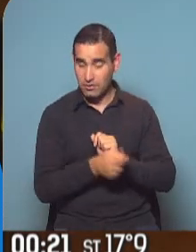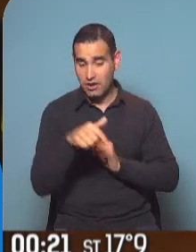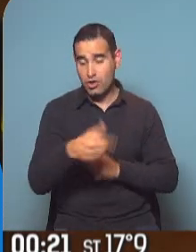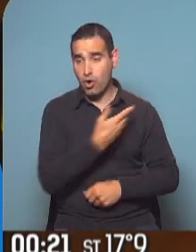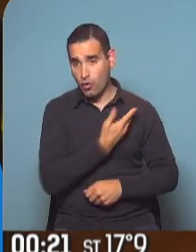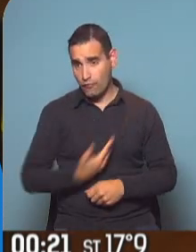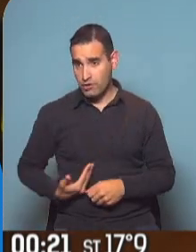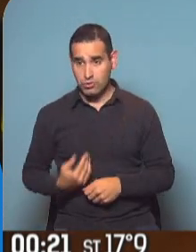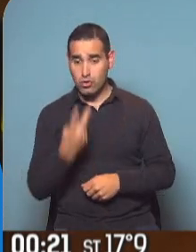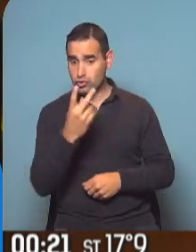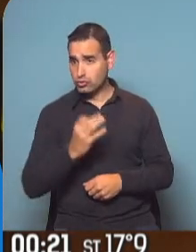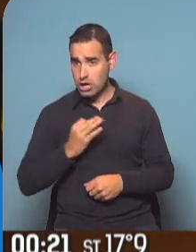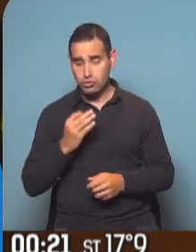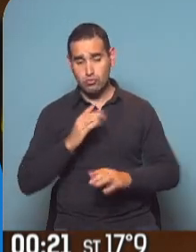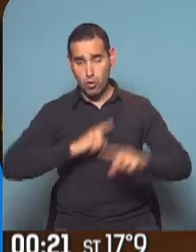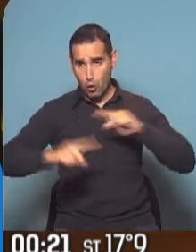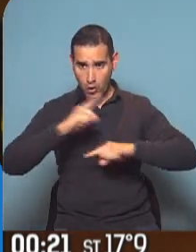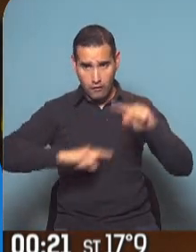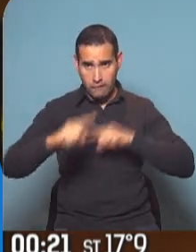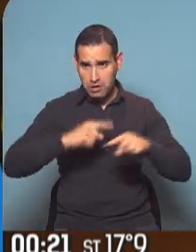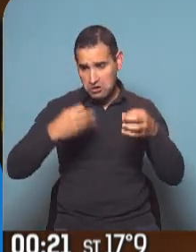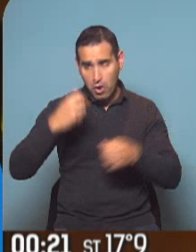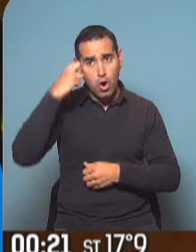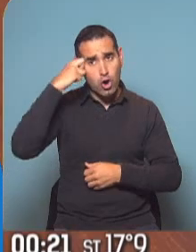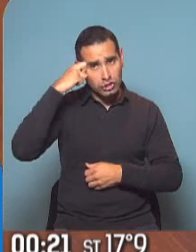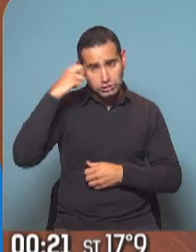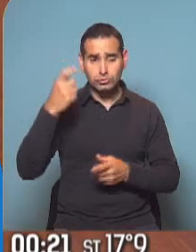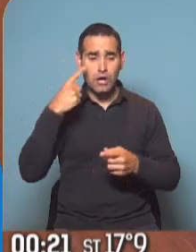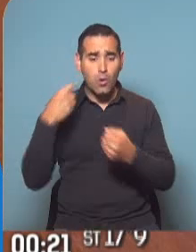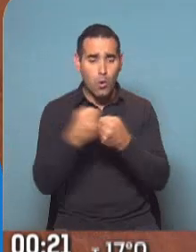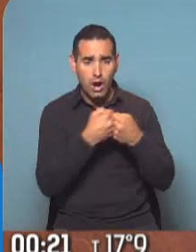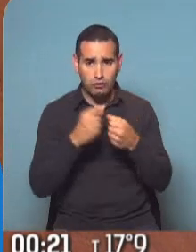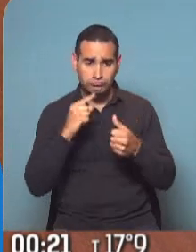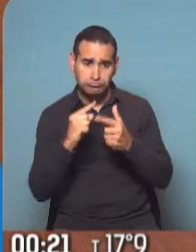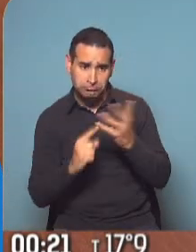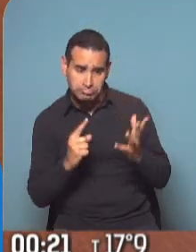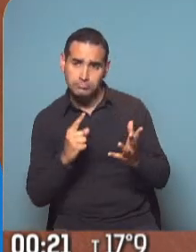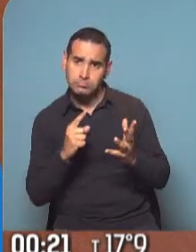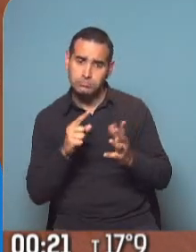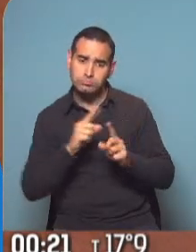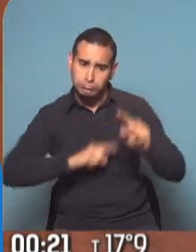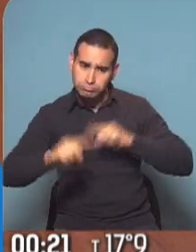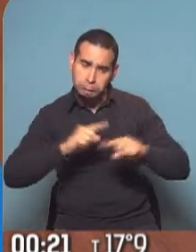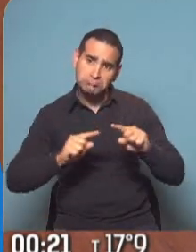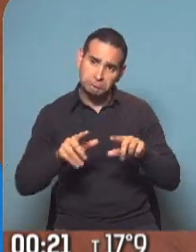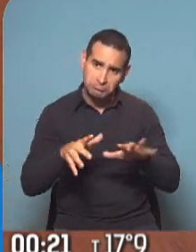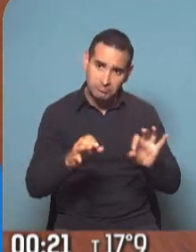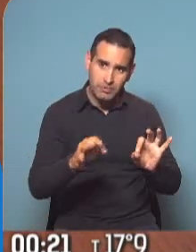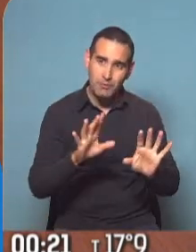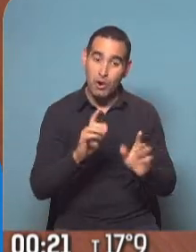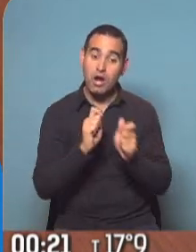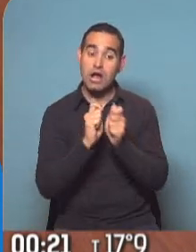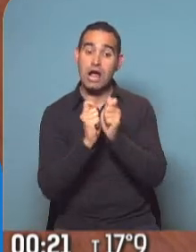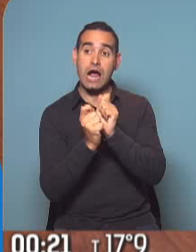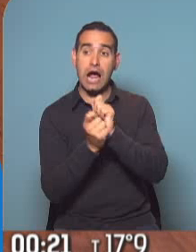años gestionaron razonablemente en el Congreso acuerdos, pero de hecho es muy frágil para emprender cambios